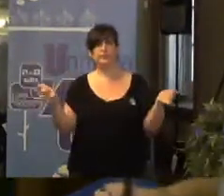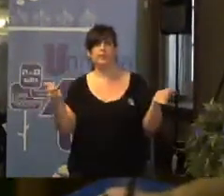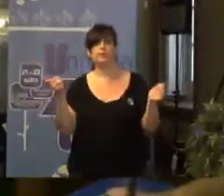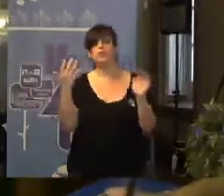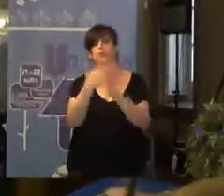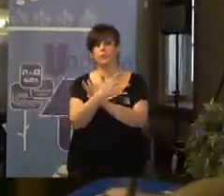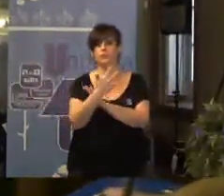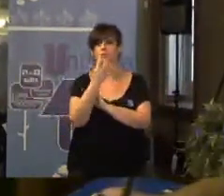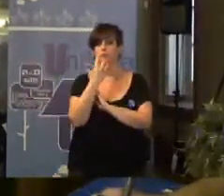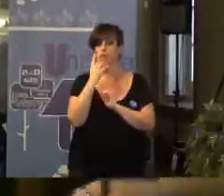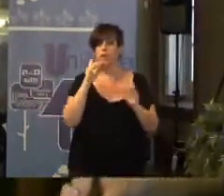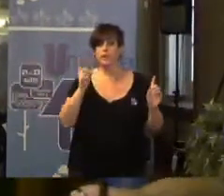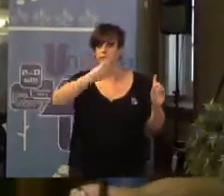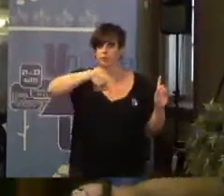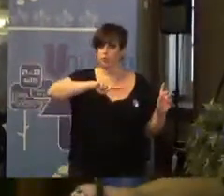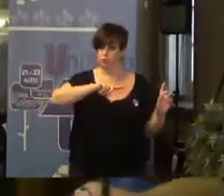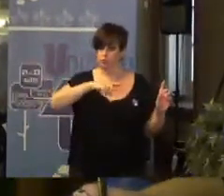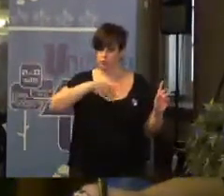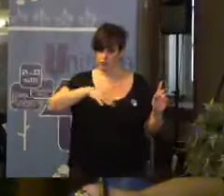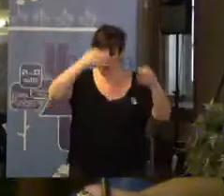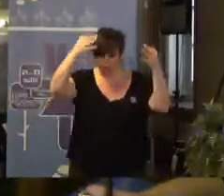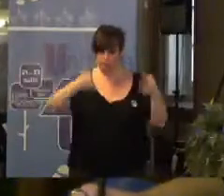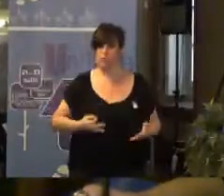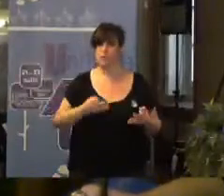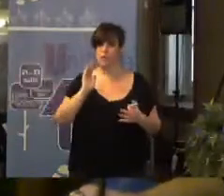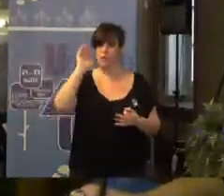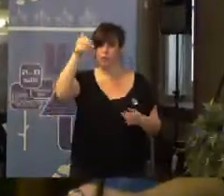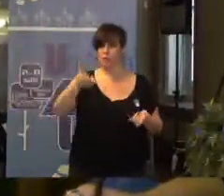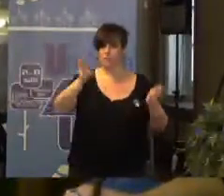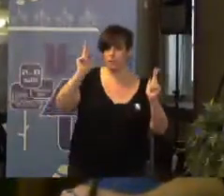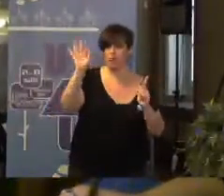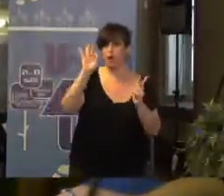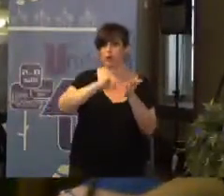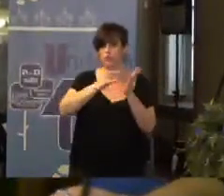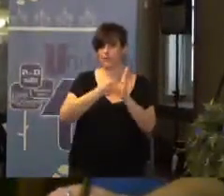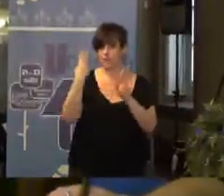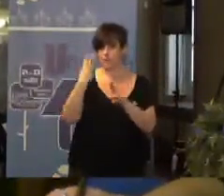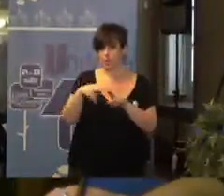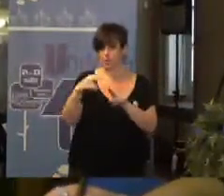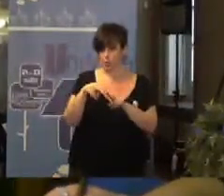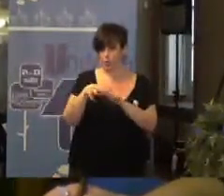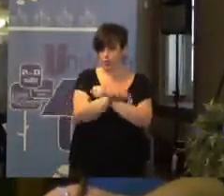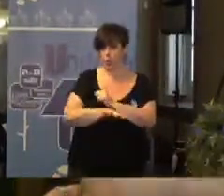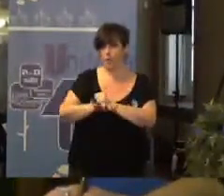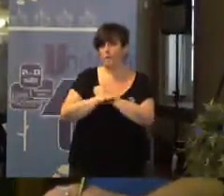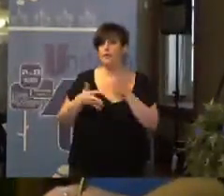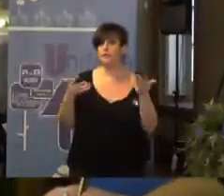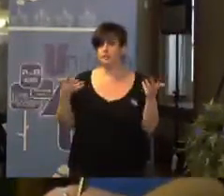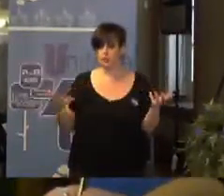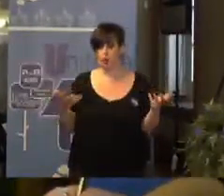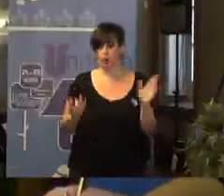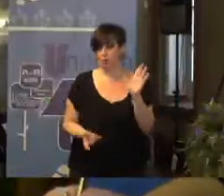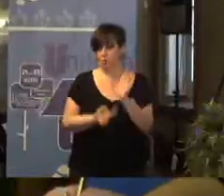unhas formalidades democráticas nun regime político que teña como sustrato un modo de